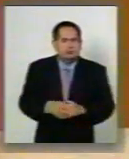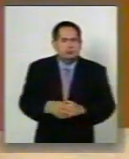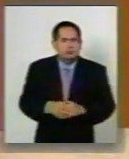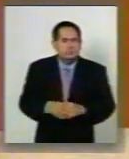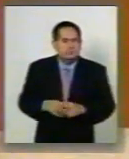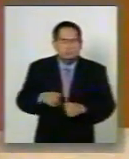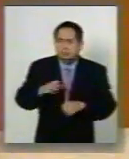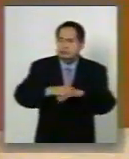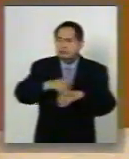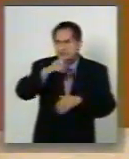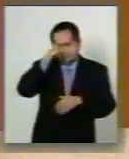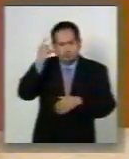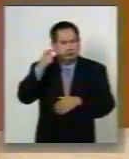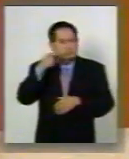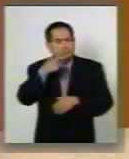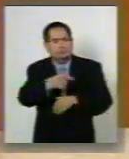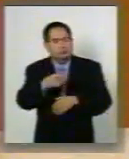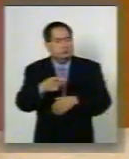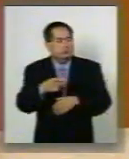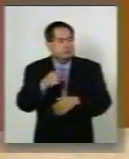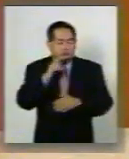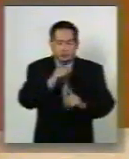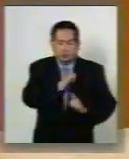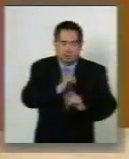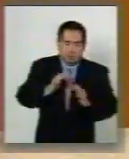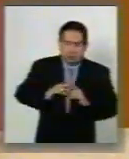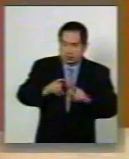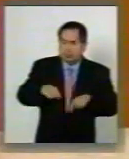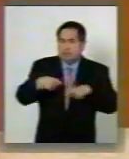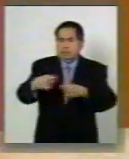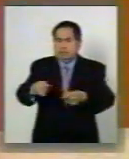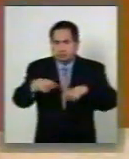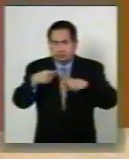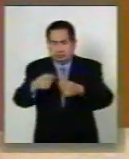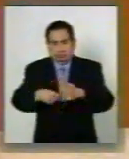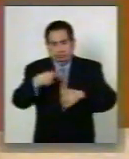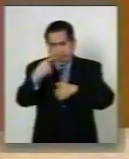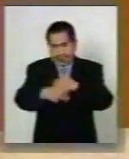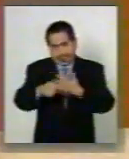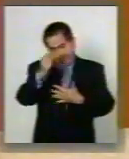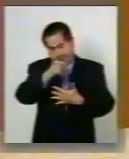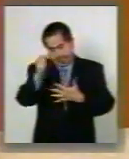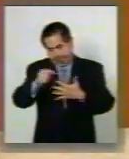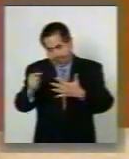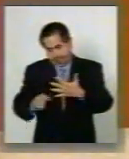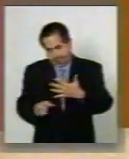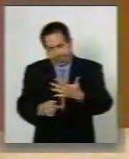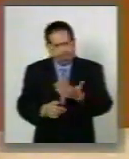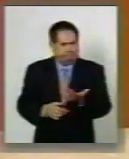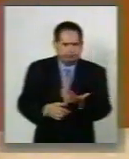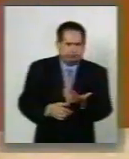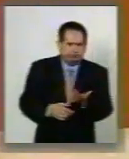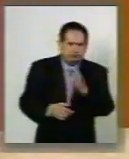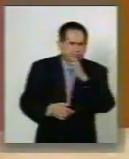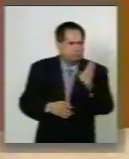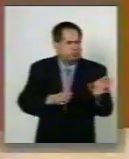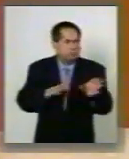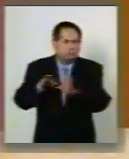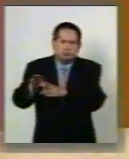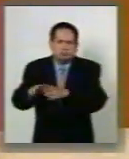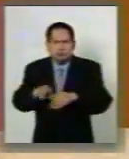Les resulta más fácil la militarización del país con todos los riesgos que ello lleva que